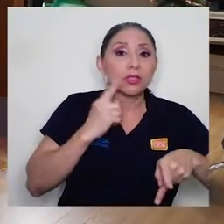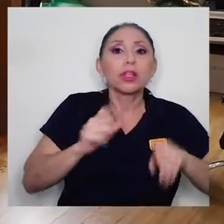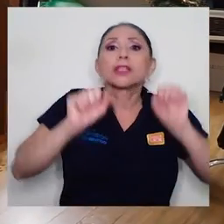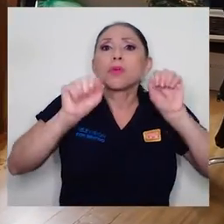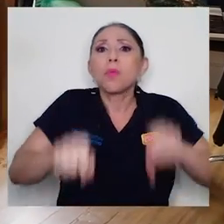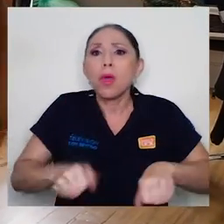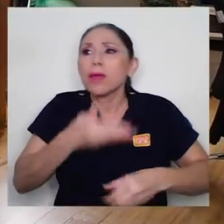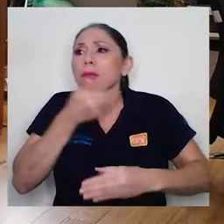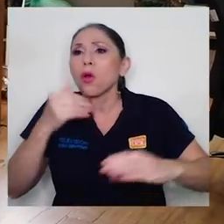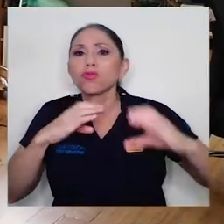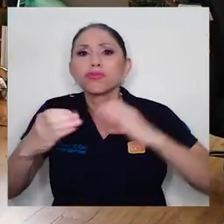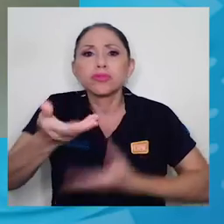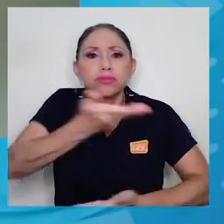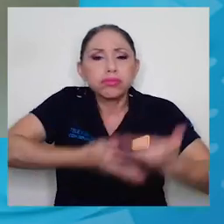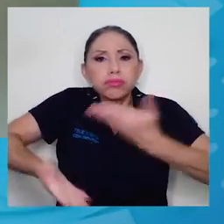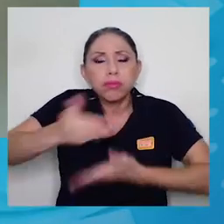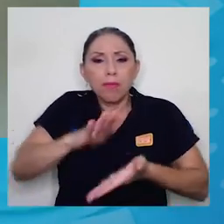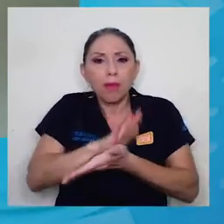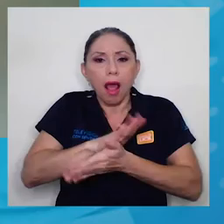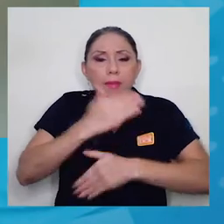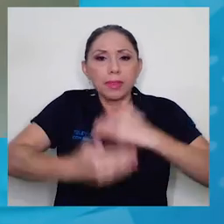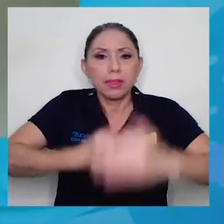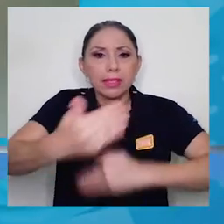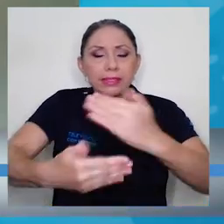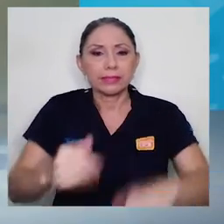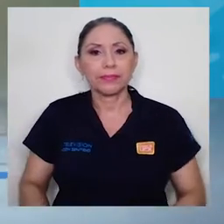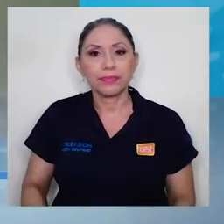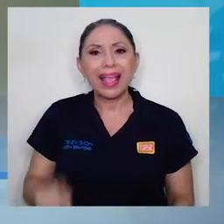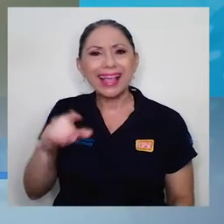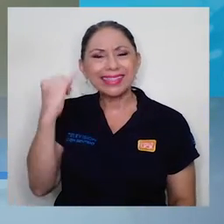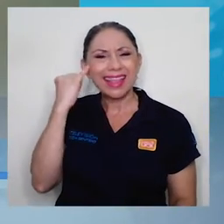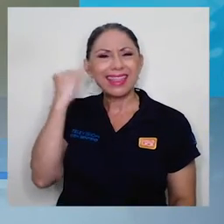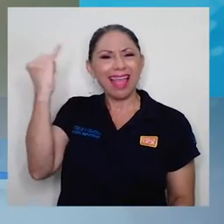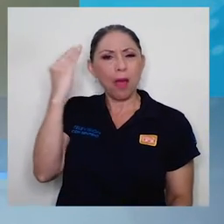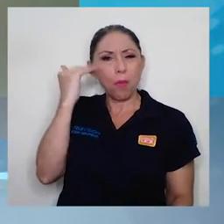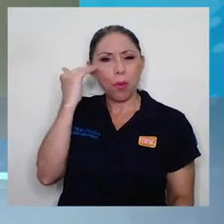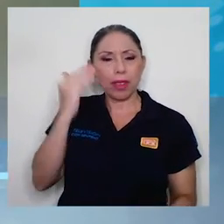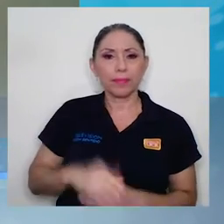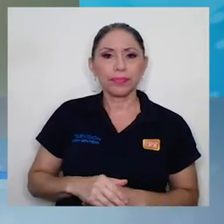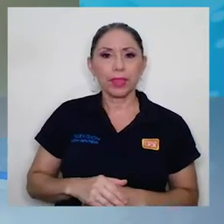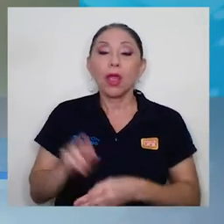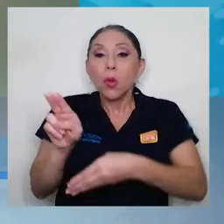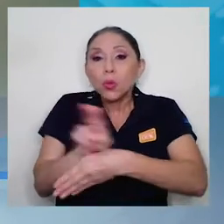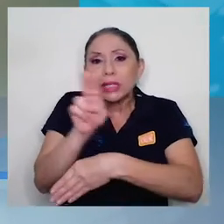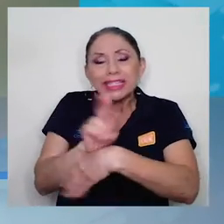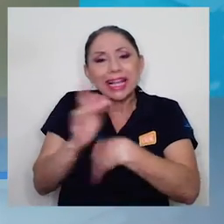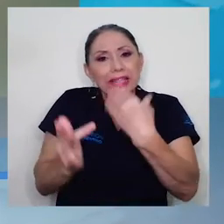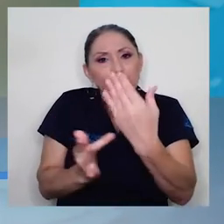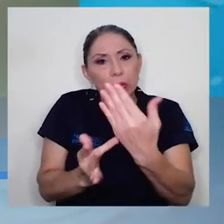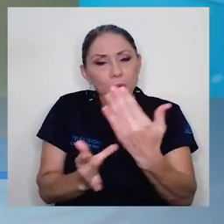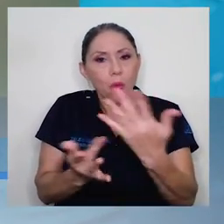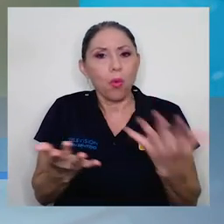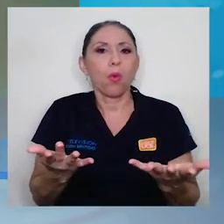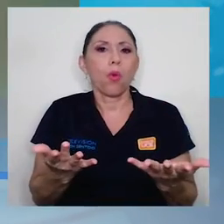realizar sus trámites. La idea surgió precisamente en utilizar tecnología de